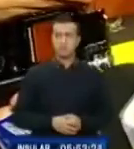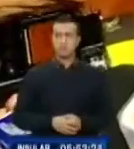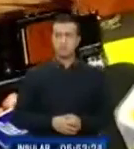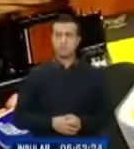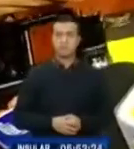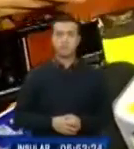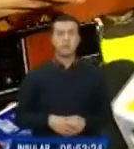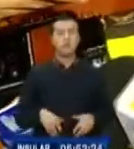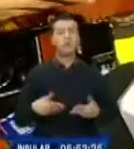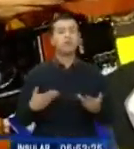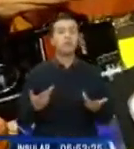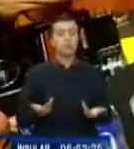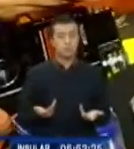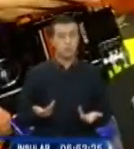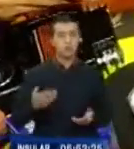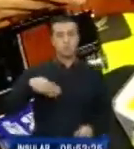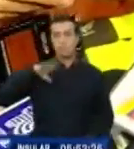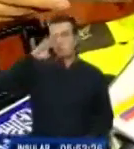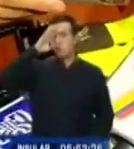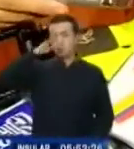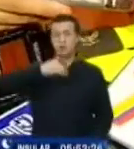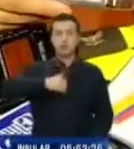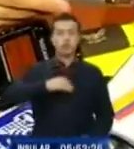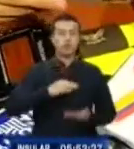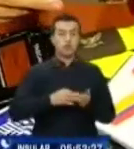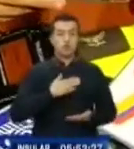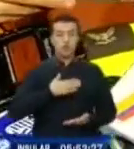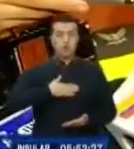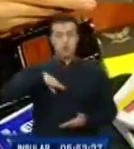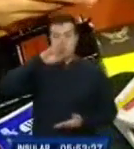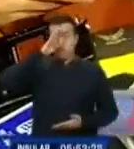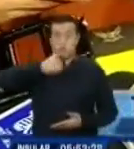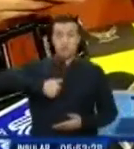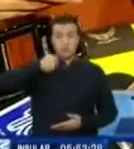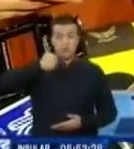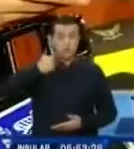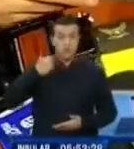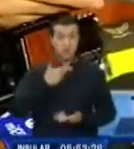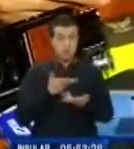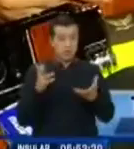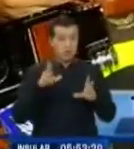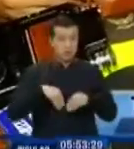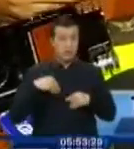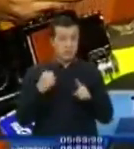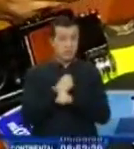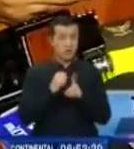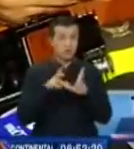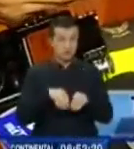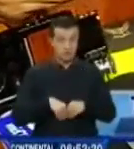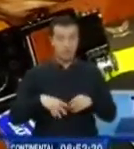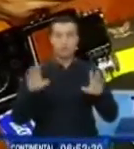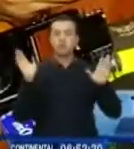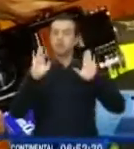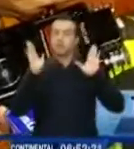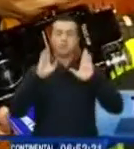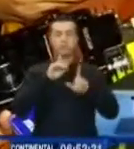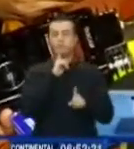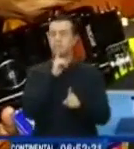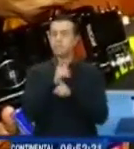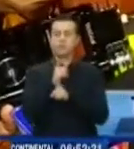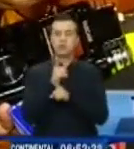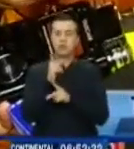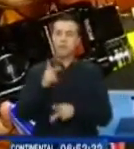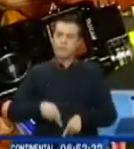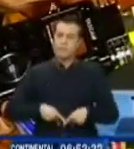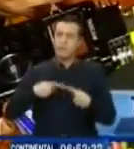No vamos a permitir, como comandante de la zona que soy, tampoco que estos actos se den perjudicando y atentando contra la